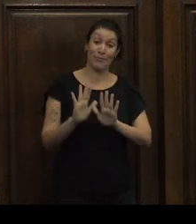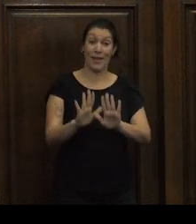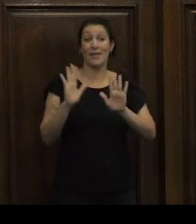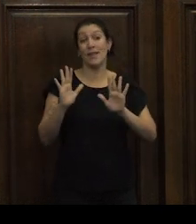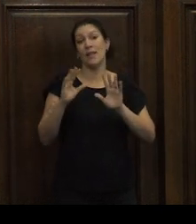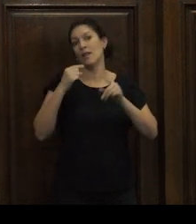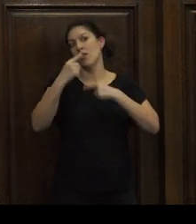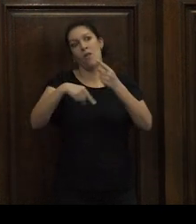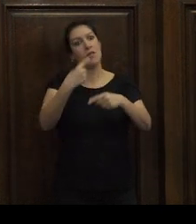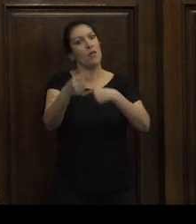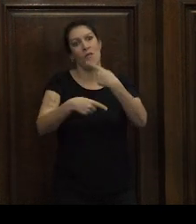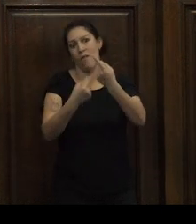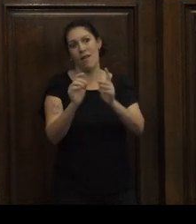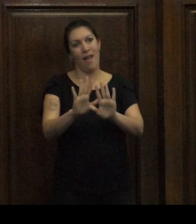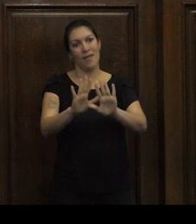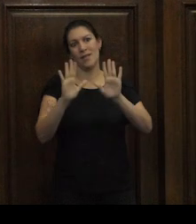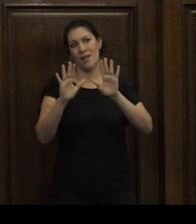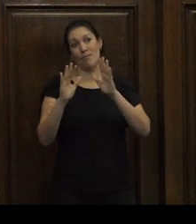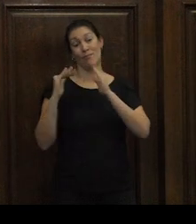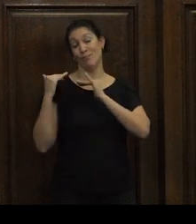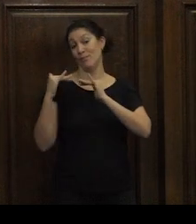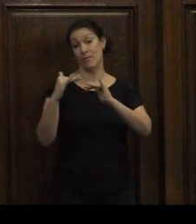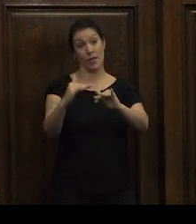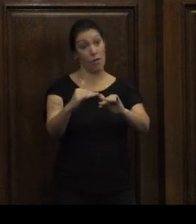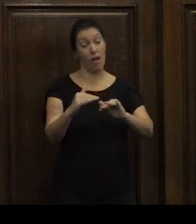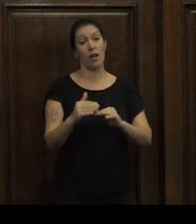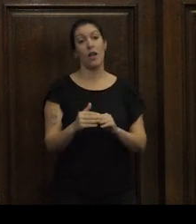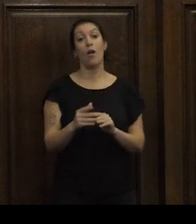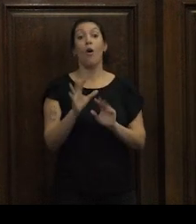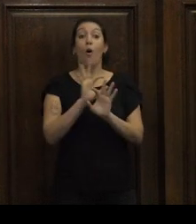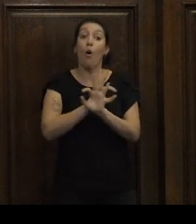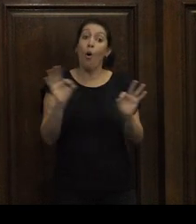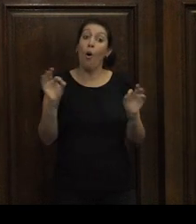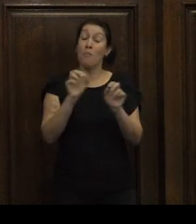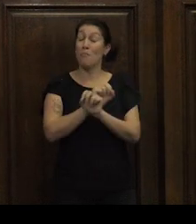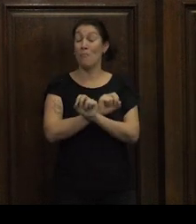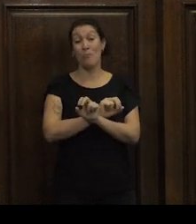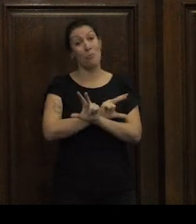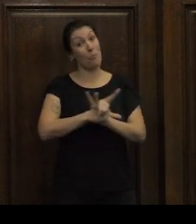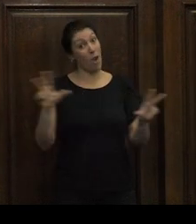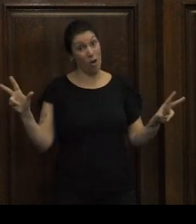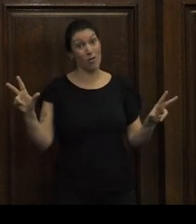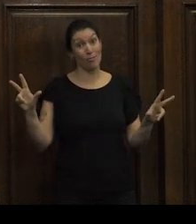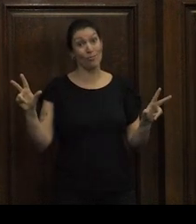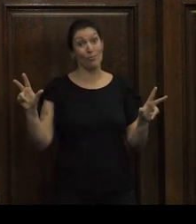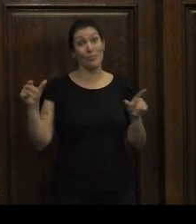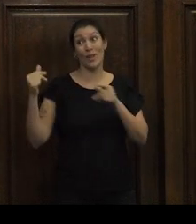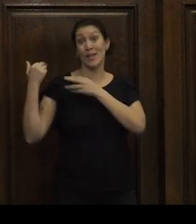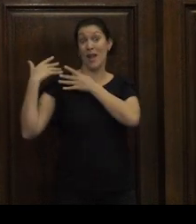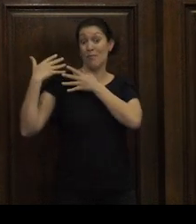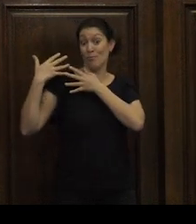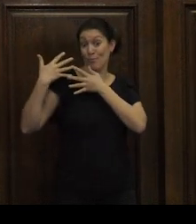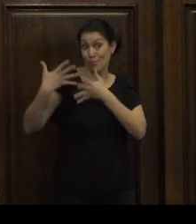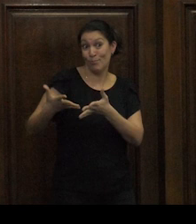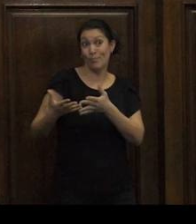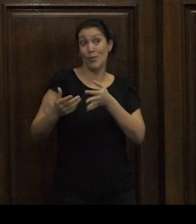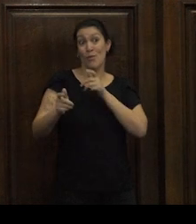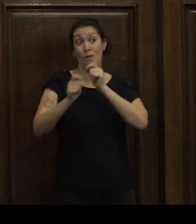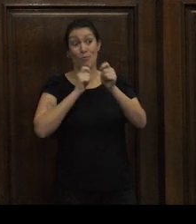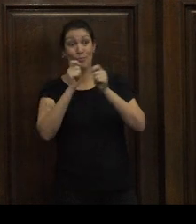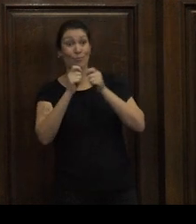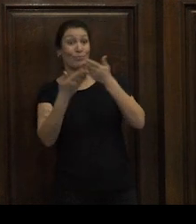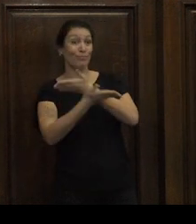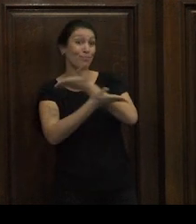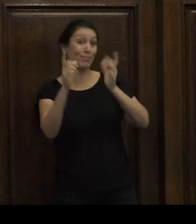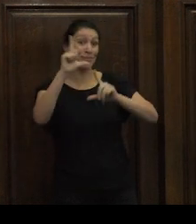y probablemente seguirán siendo más o menos así o incluso pueden empeorar, como de hecho viene sucediendo según muestran las